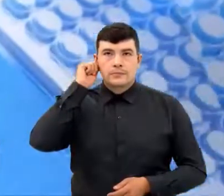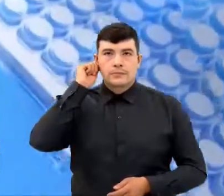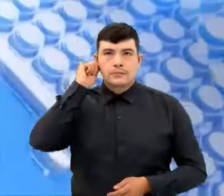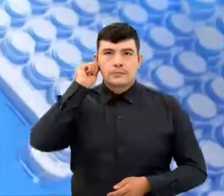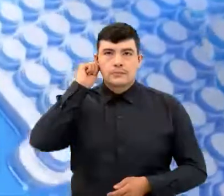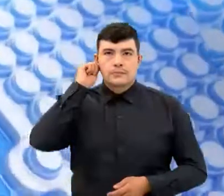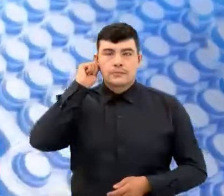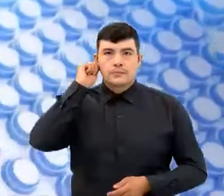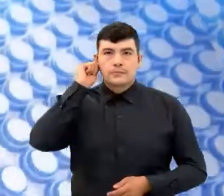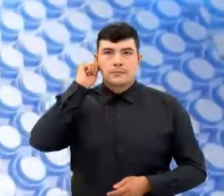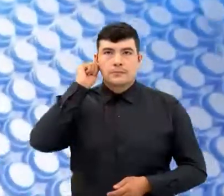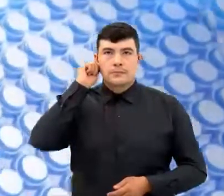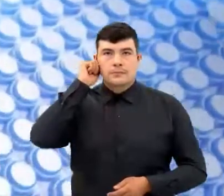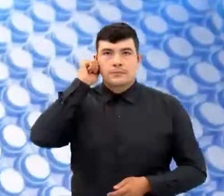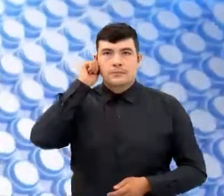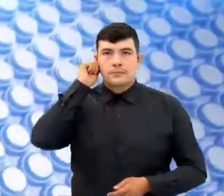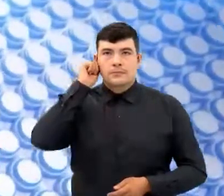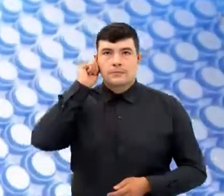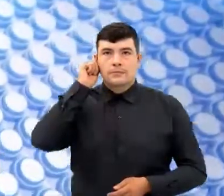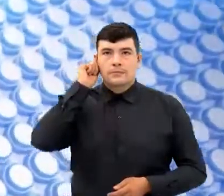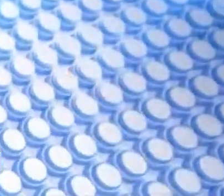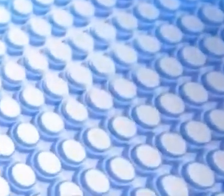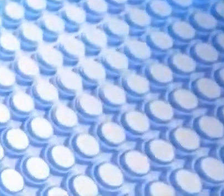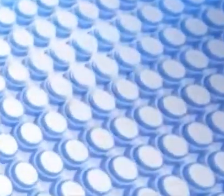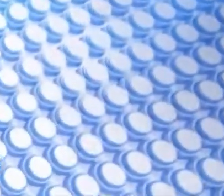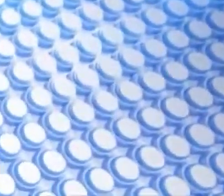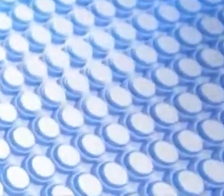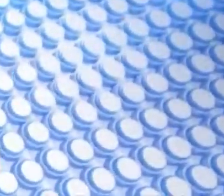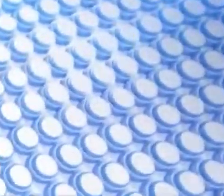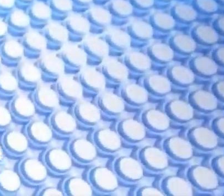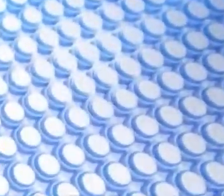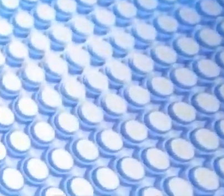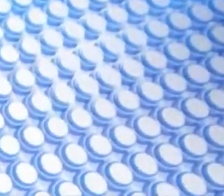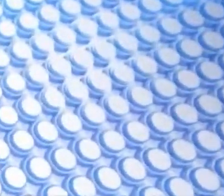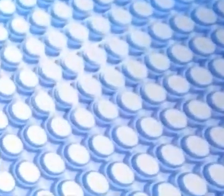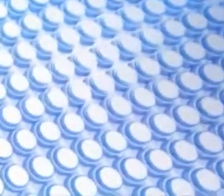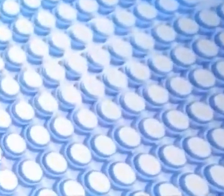Jaime Vázquez, en plena alcaldía de Cúcuta, en vivo, arranquemos en vivo.